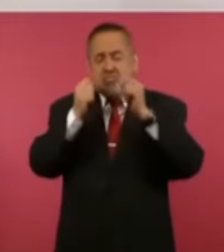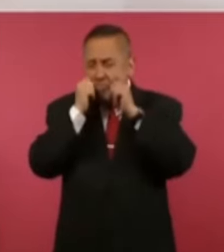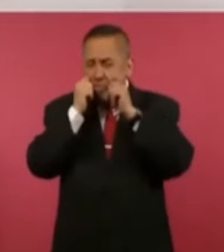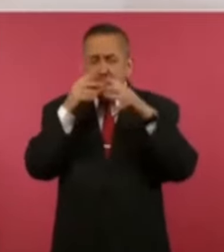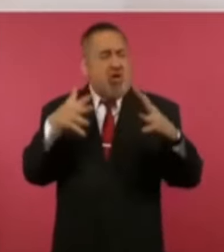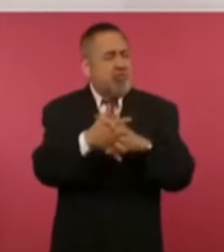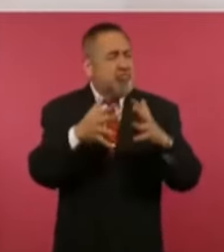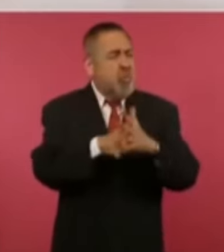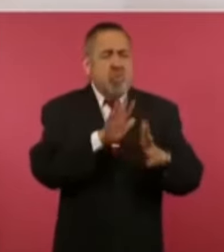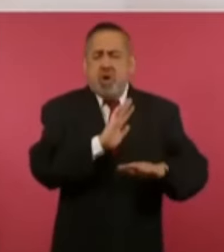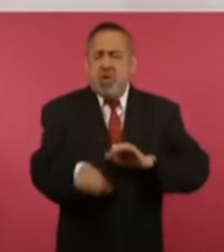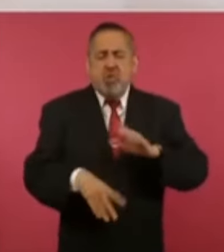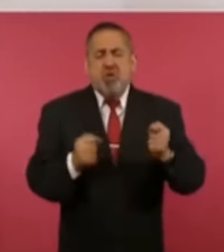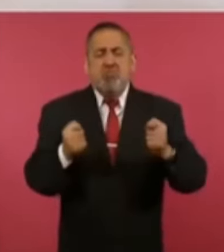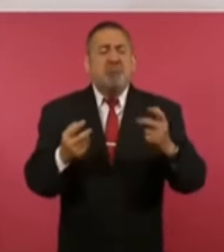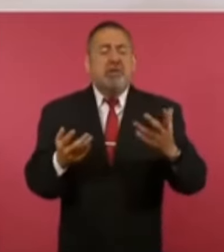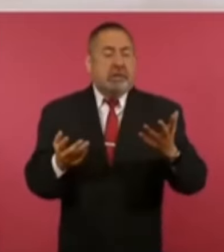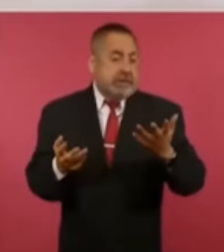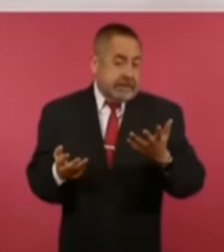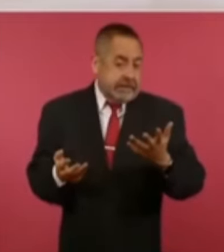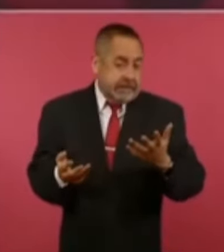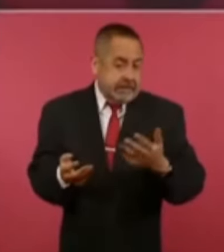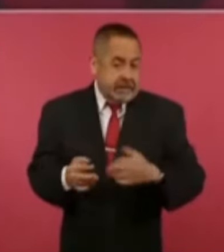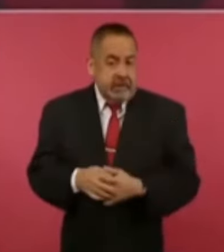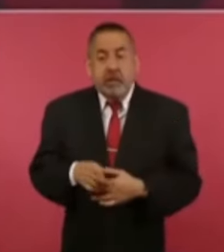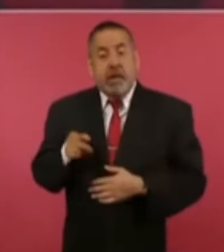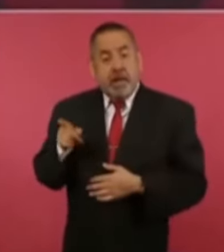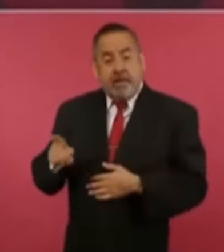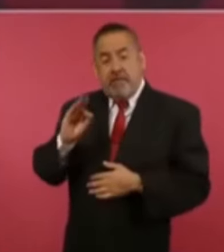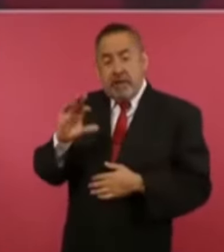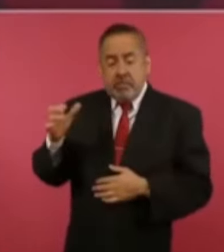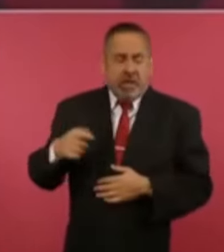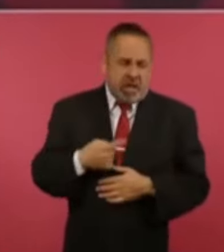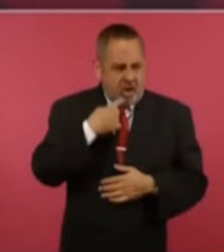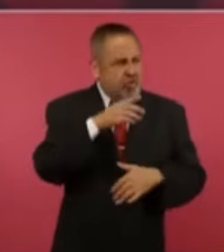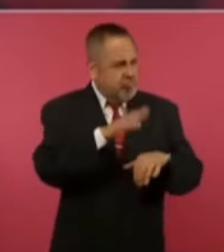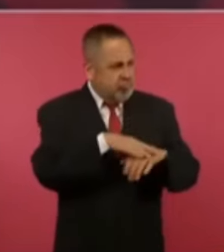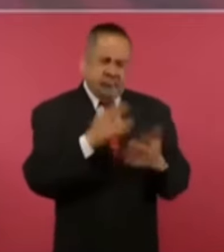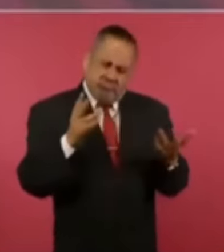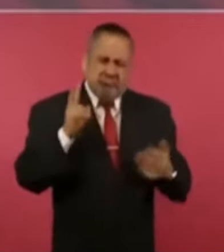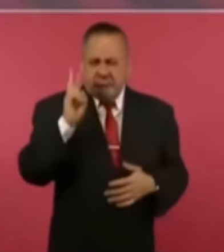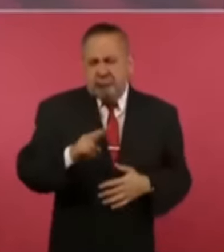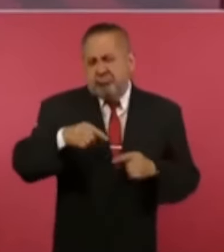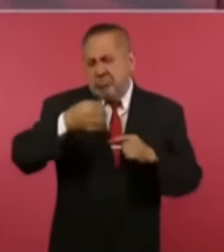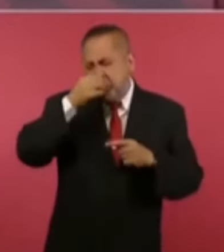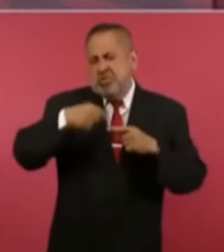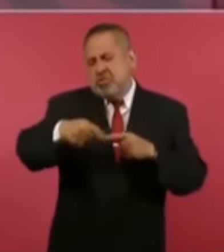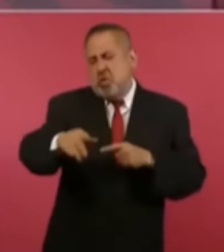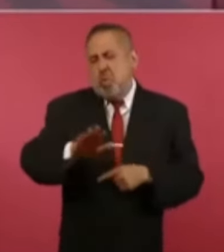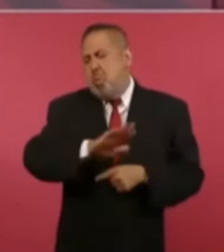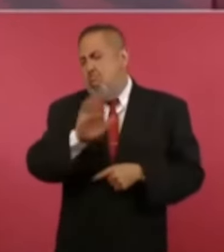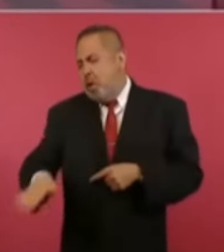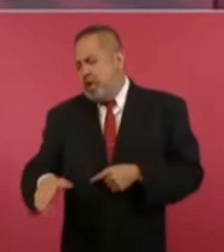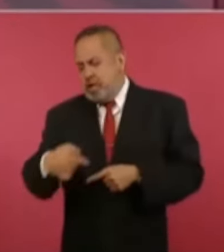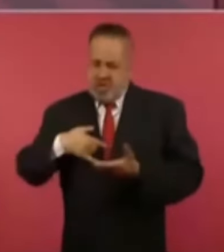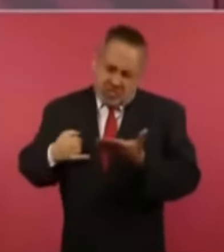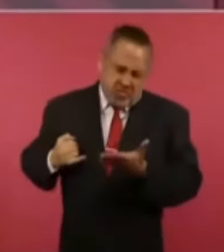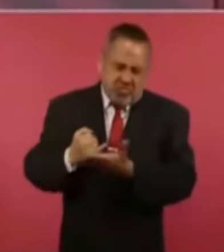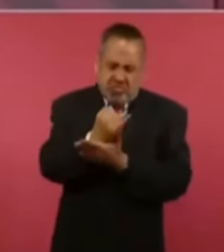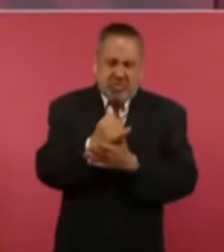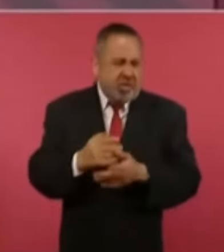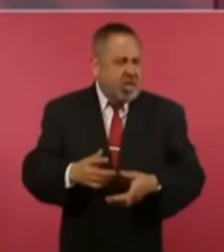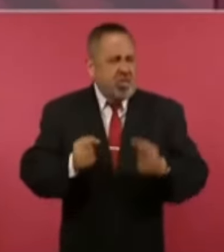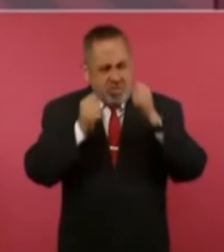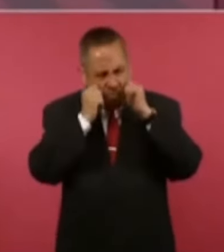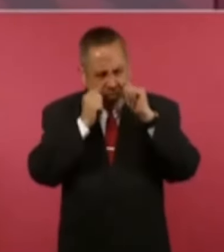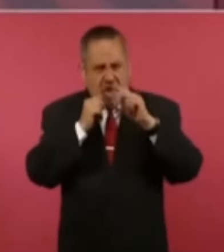Llegó a decir, van a costar vidas esta decisión que estamos tomando cuando declara